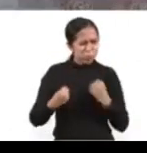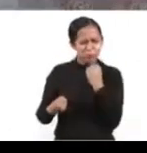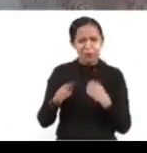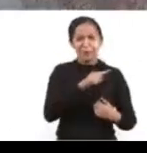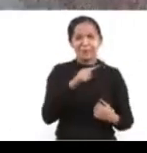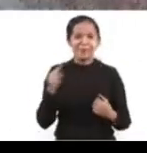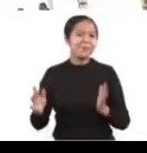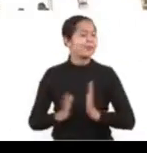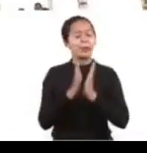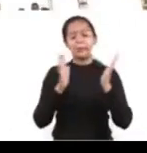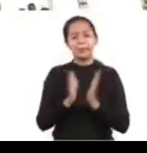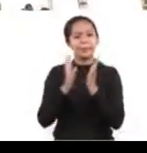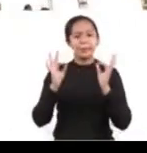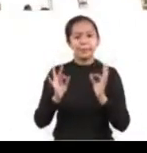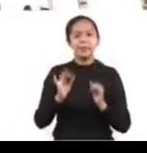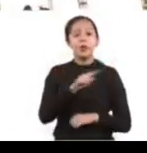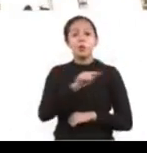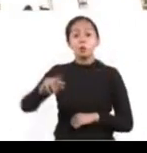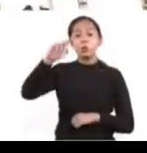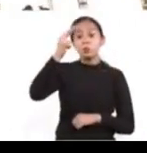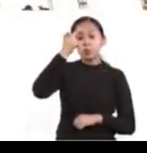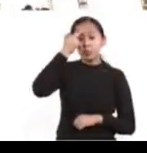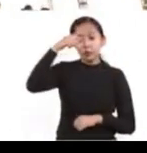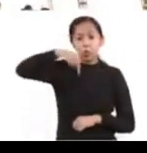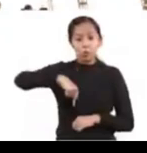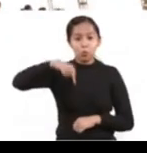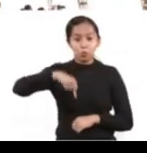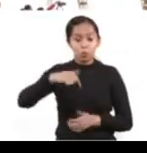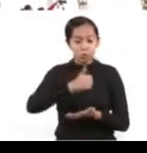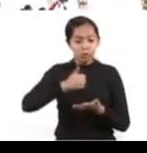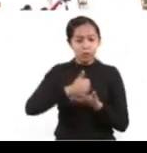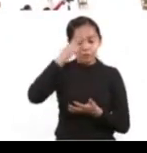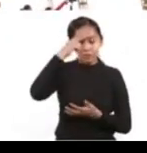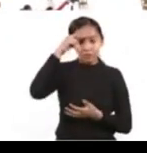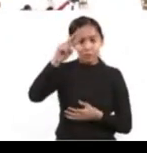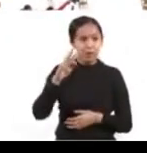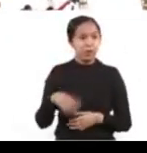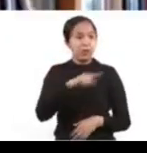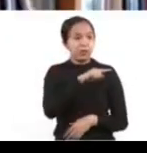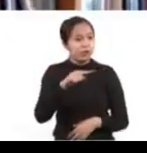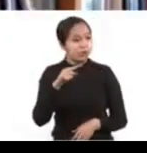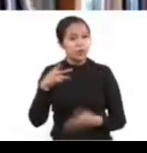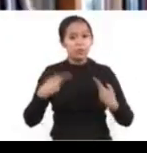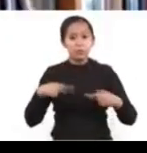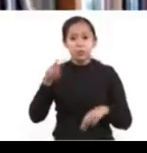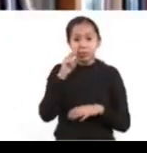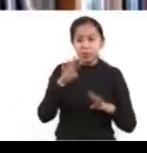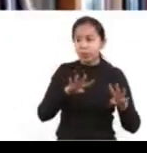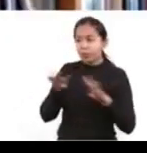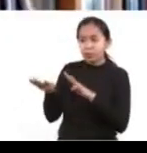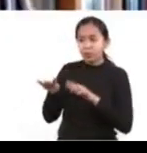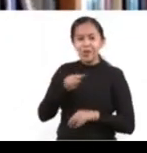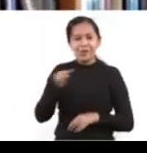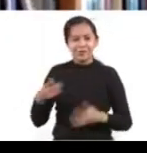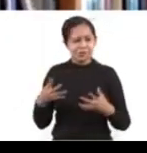los protagonistas. Y recuerden, hoy representan a la ciudad y al país ante el mundo. Así que no dejen que decaiga el